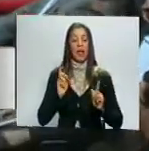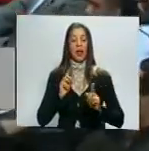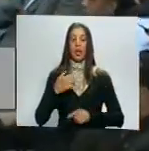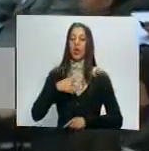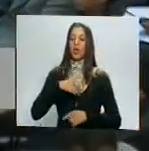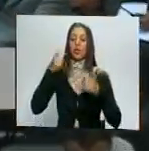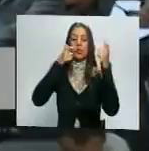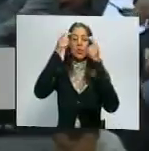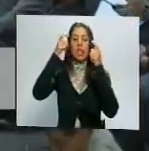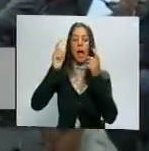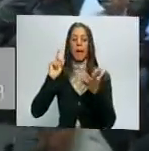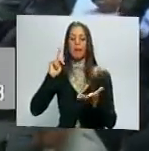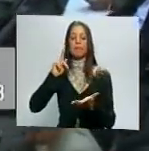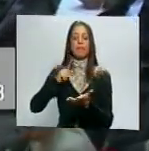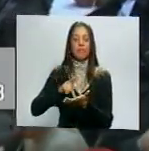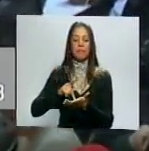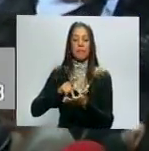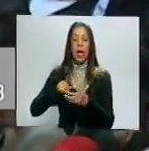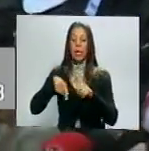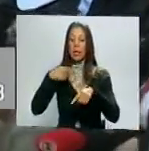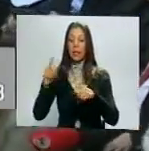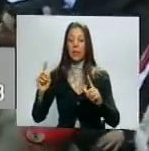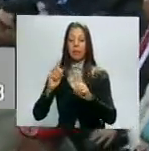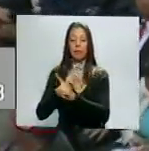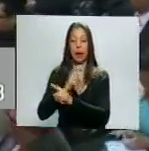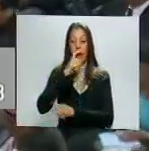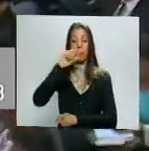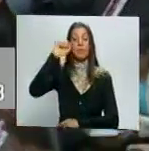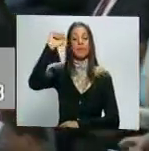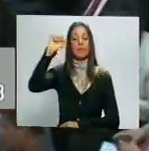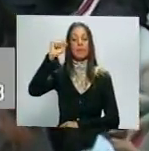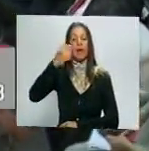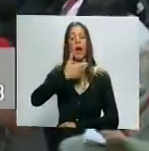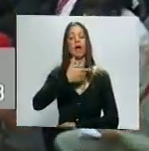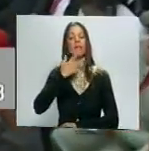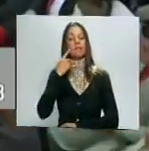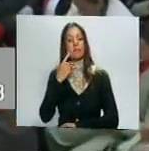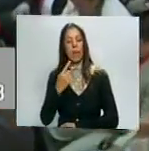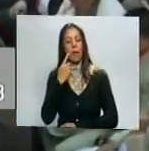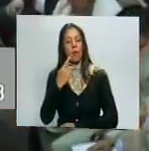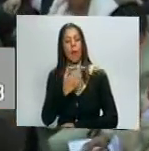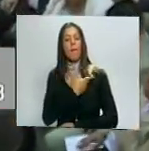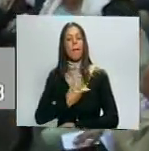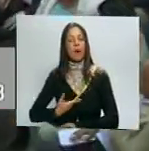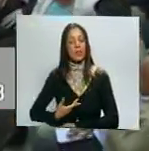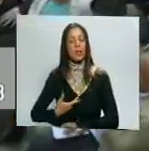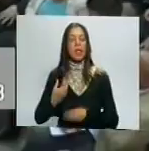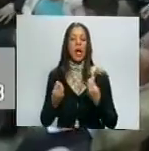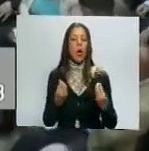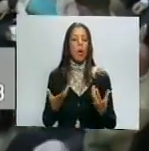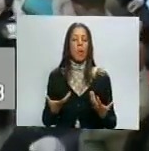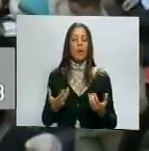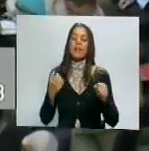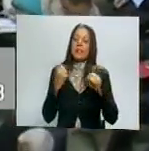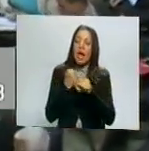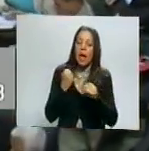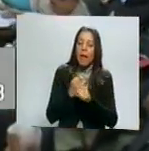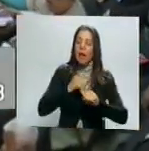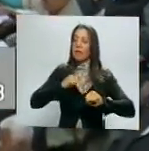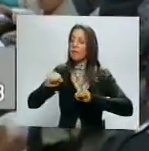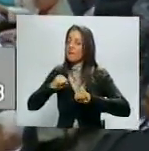Chávez primero y ahora con Nicolás Maduro, vemos al presidente todo el tiempo y lo vemos como trabajando,